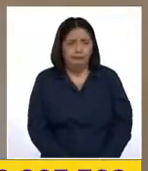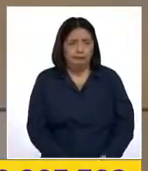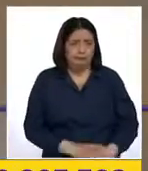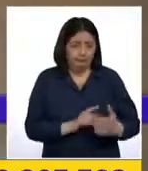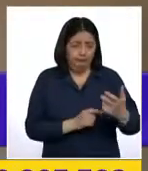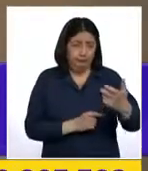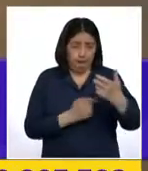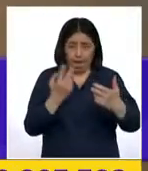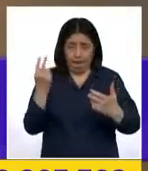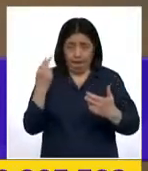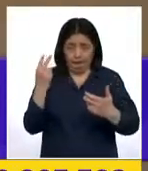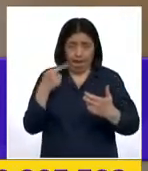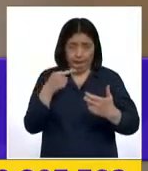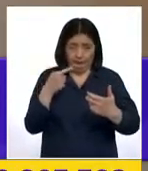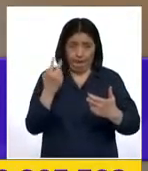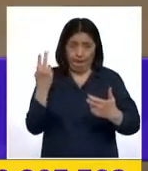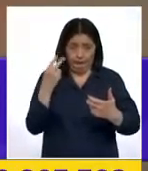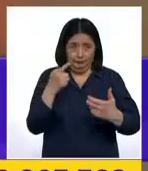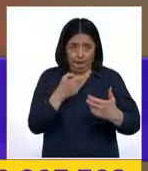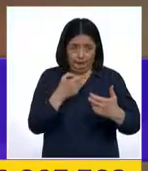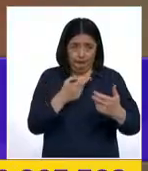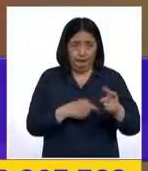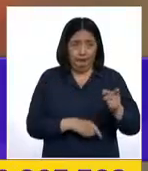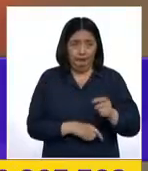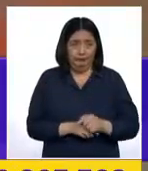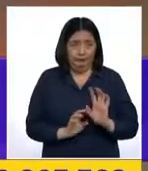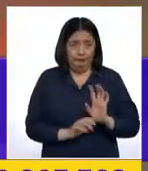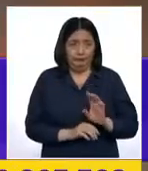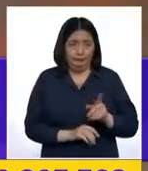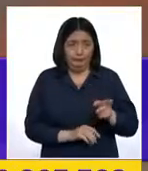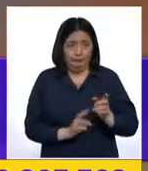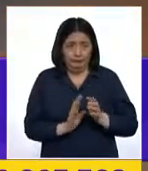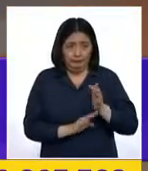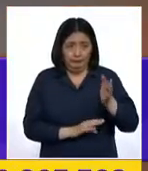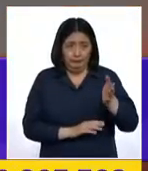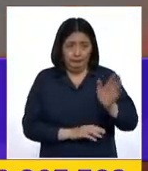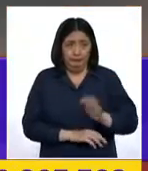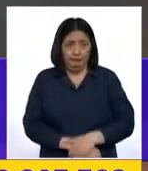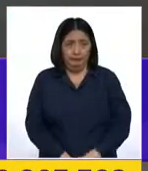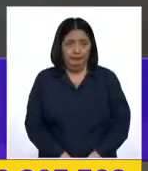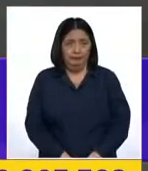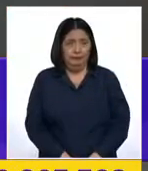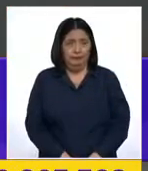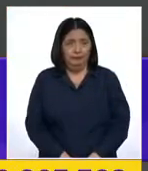Mira, mira, mira, mira. Pa, pa, pa.